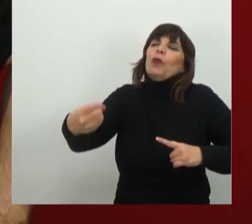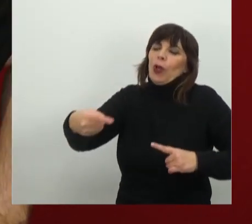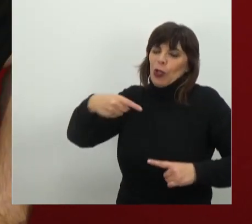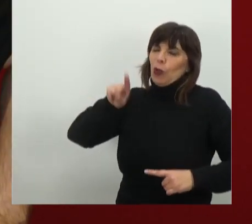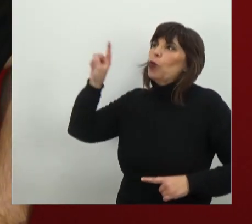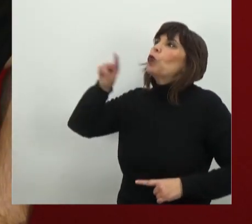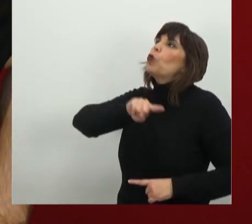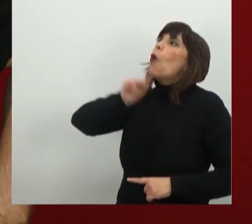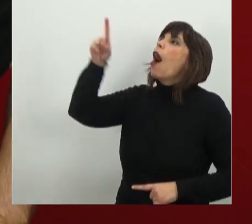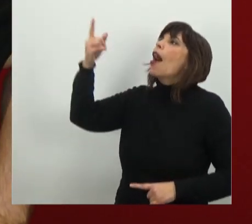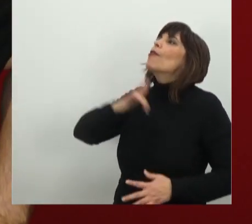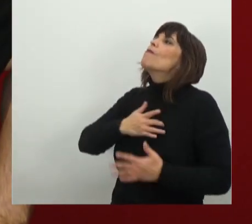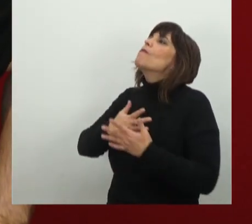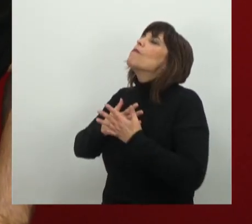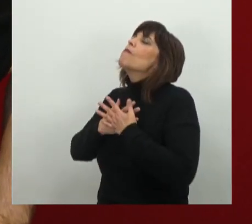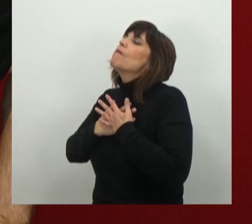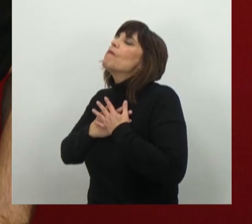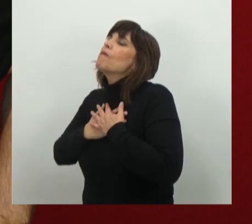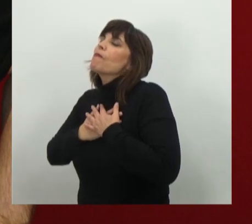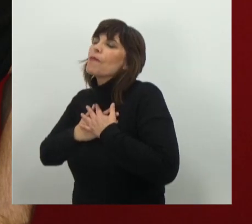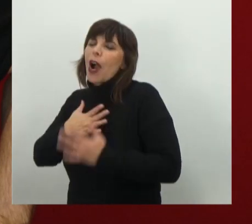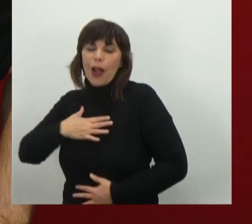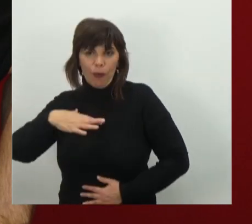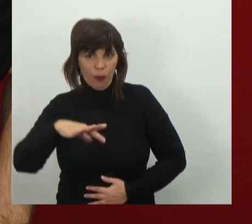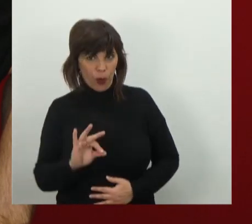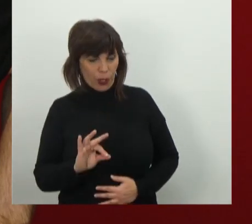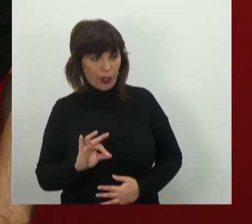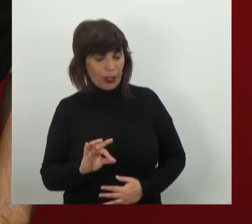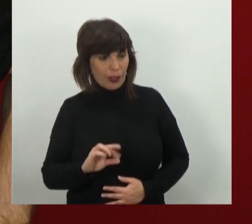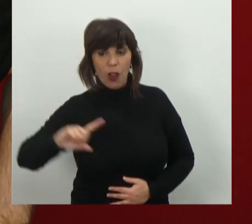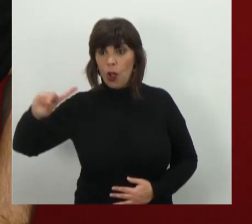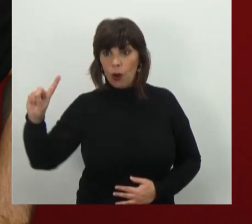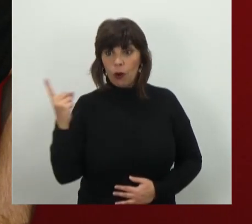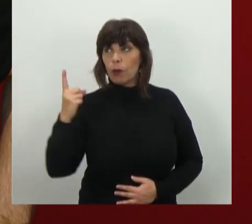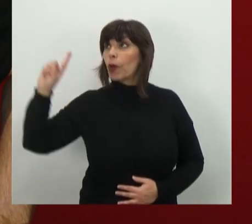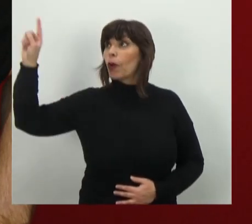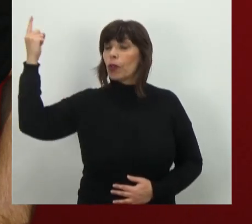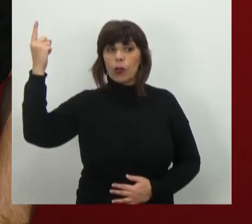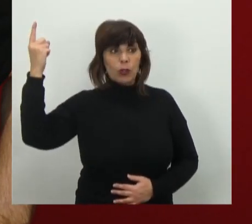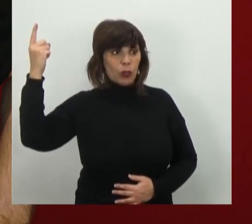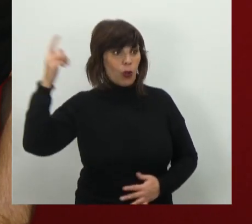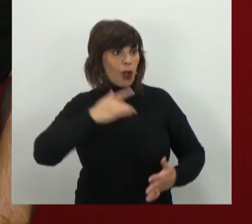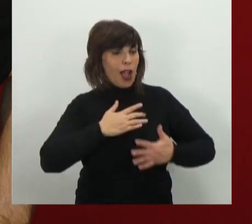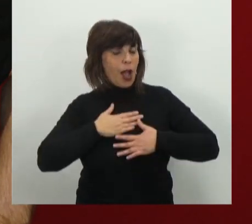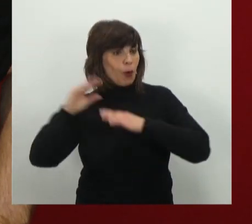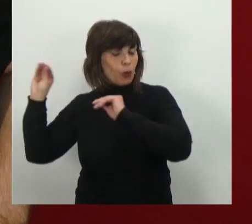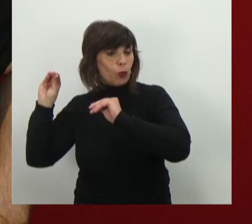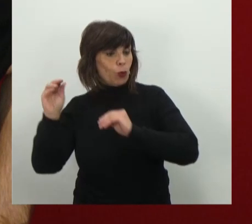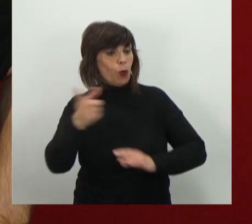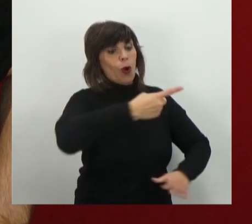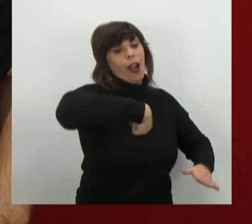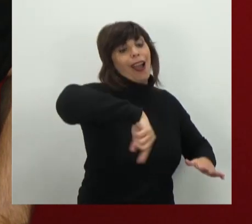Pero primero es el amor de Dios que nos llena a nosotros. Esa es